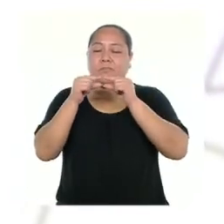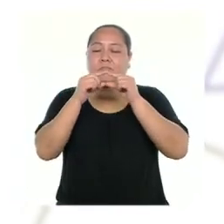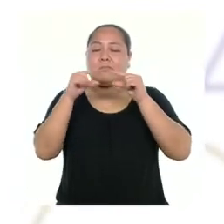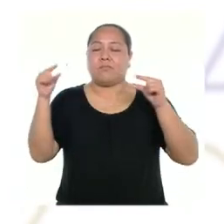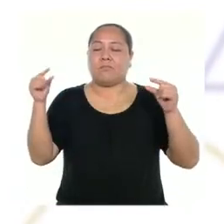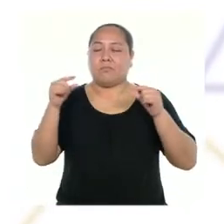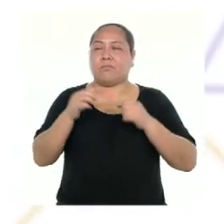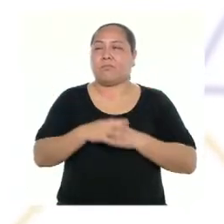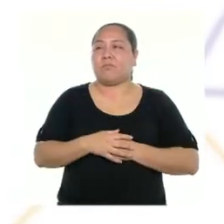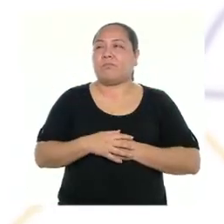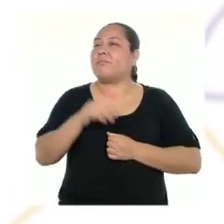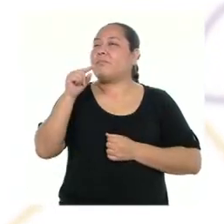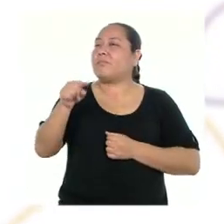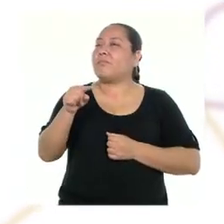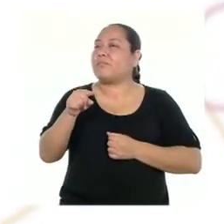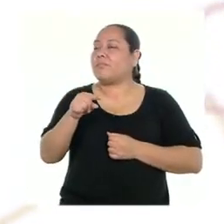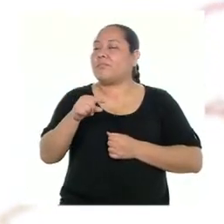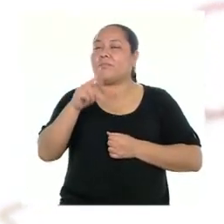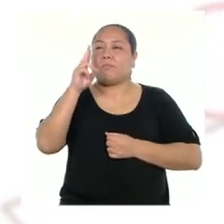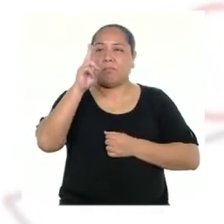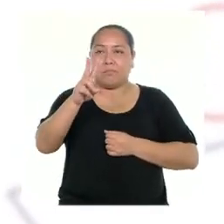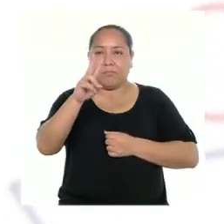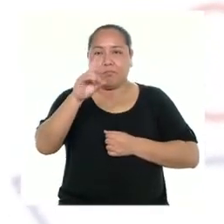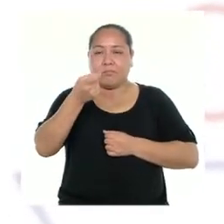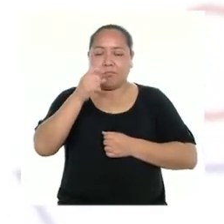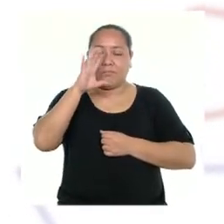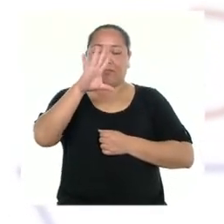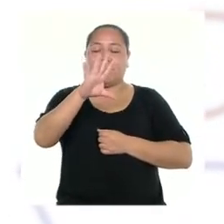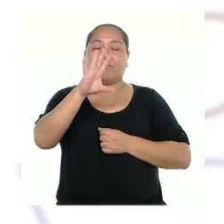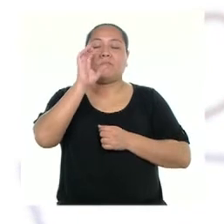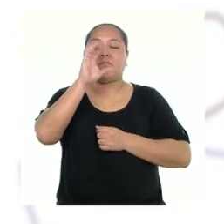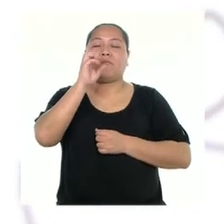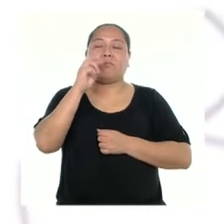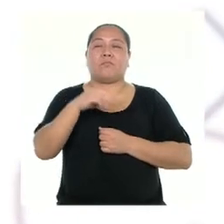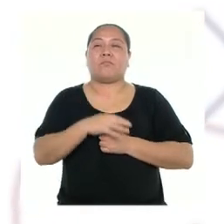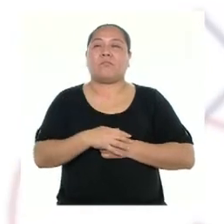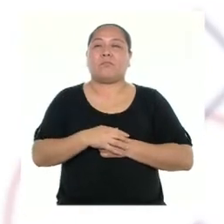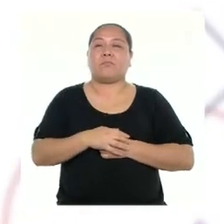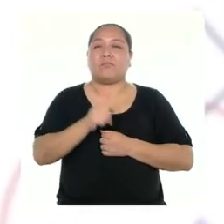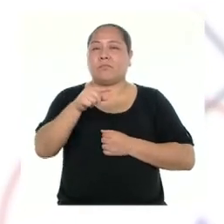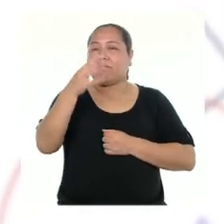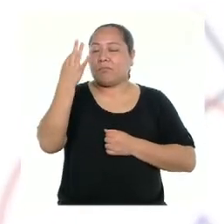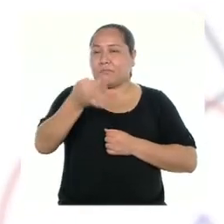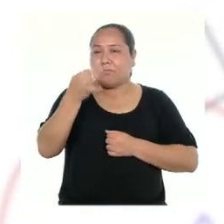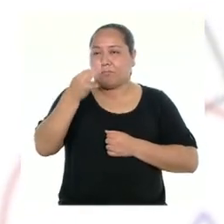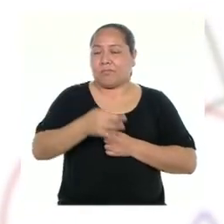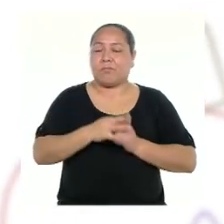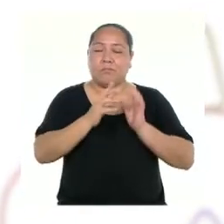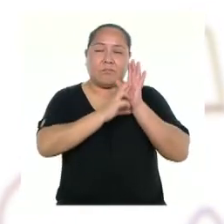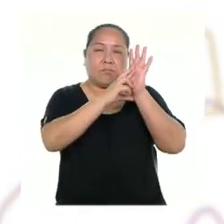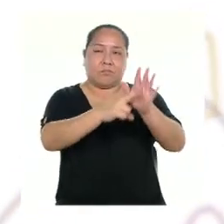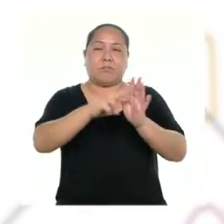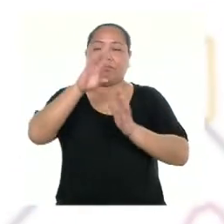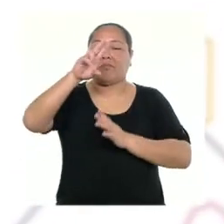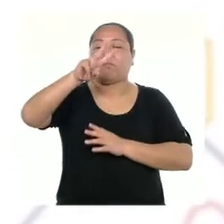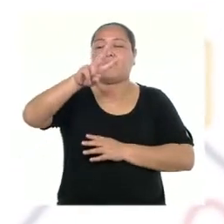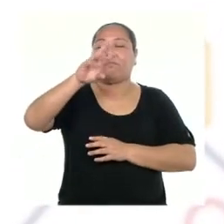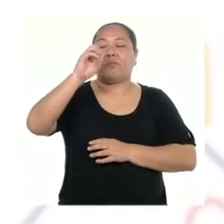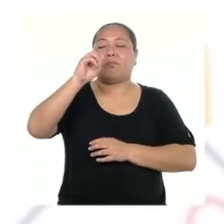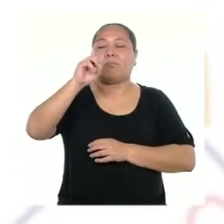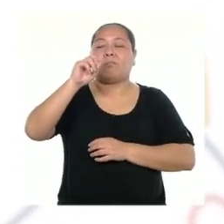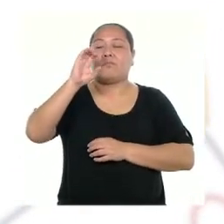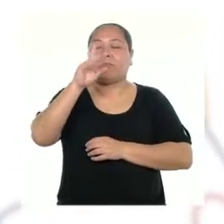mapa. El ancho de la tira mide 2,5 centímetros, que en la realidad representa 20